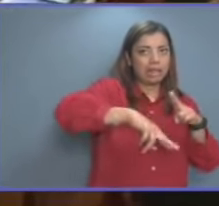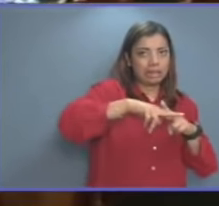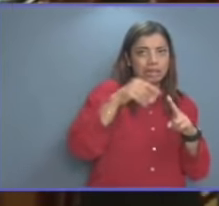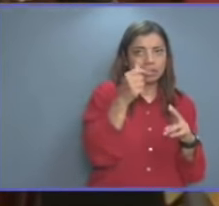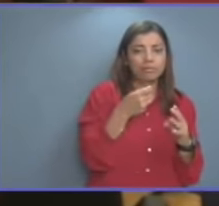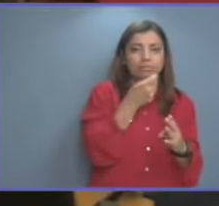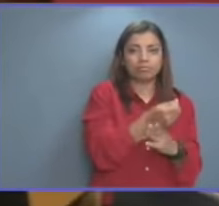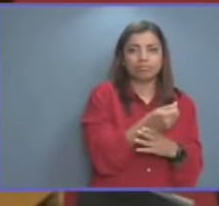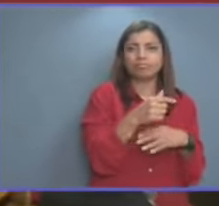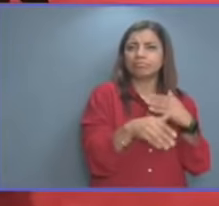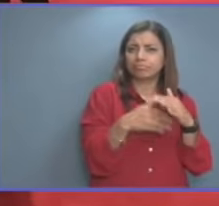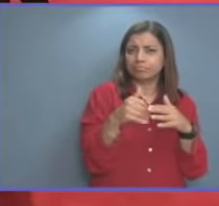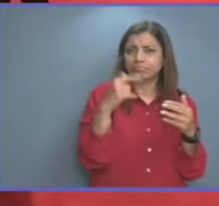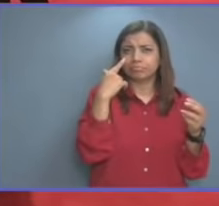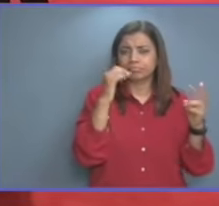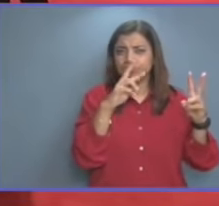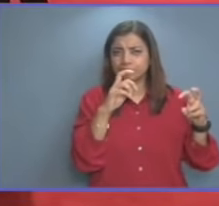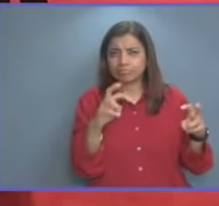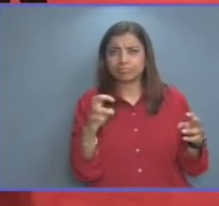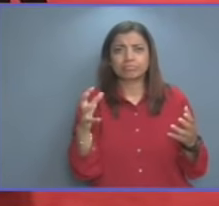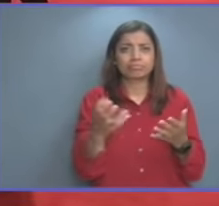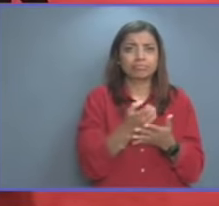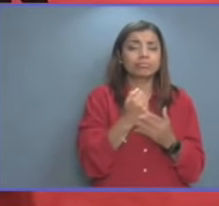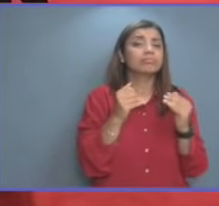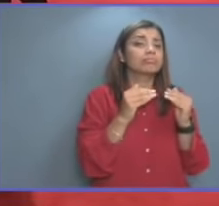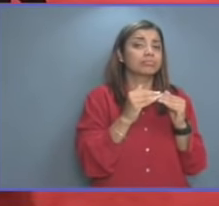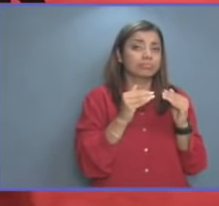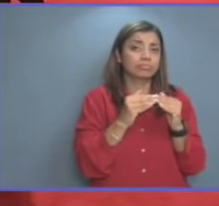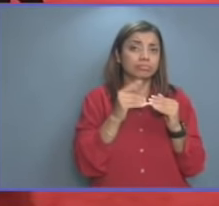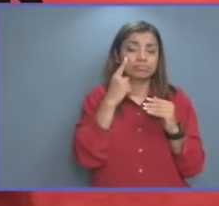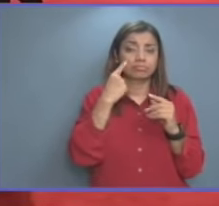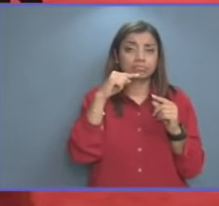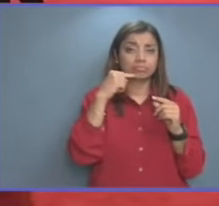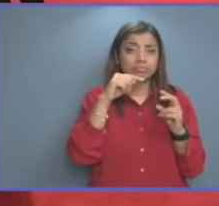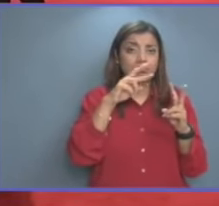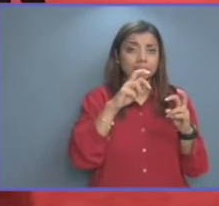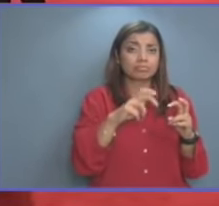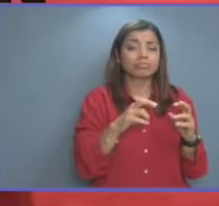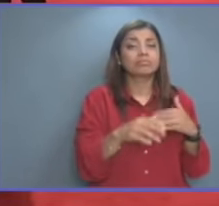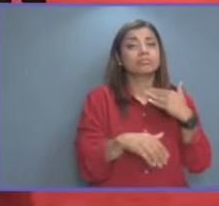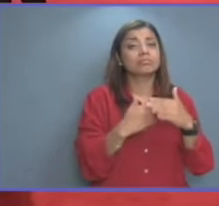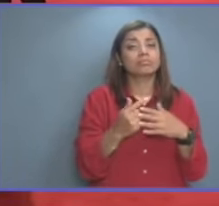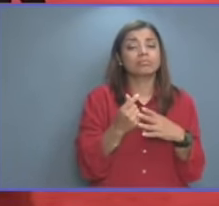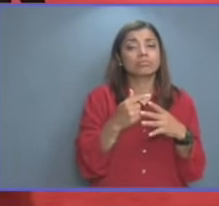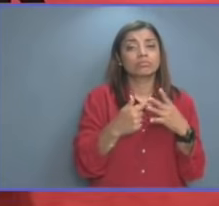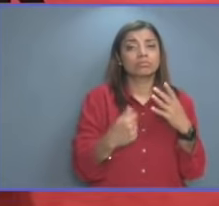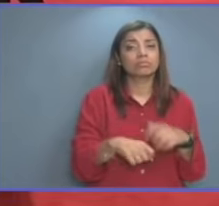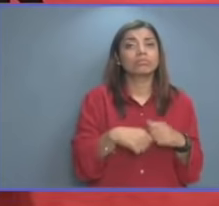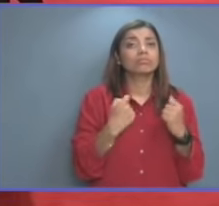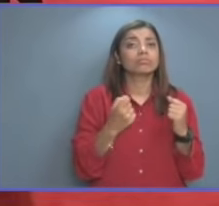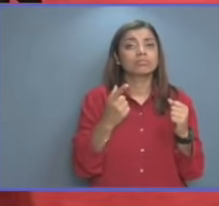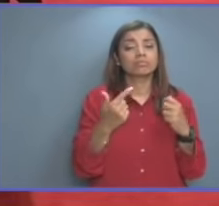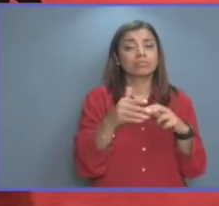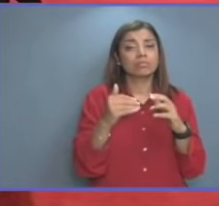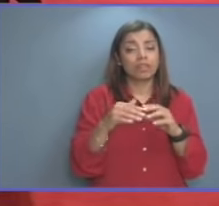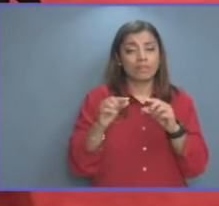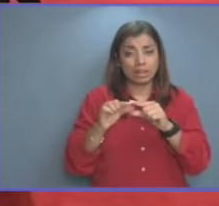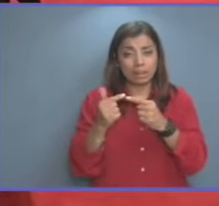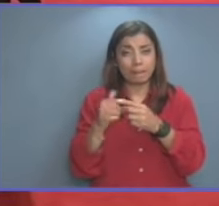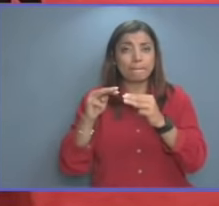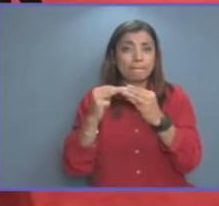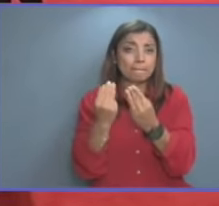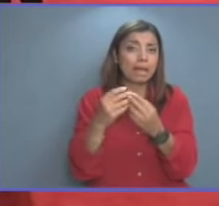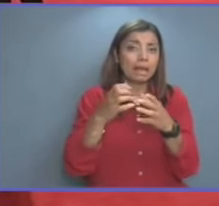destapado y procesado varios casos de corrupción pero además perseguido peligrosos criminales miembros de los principales grupos terroristas